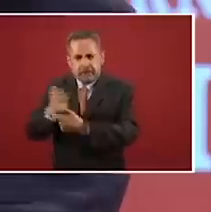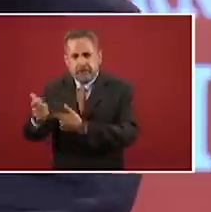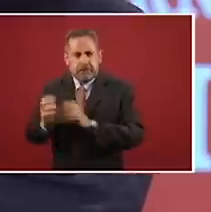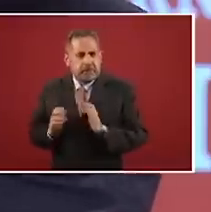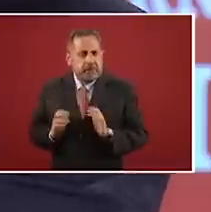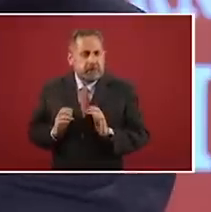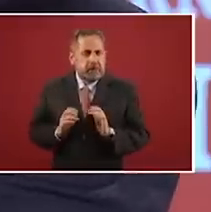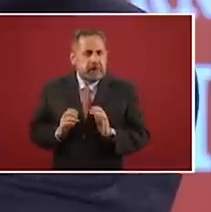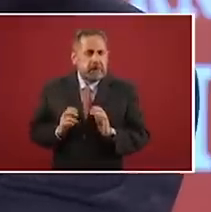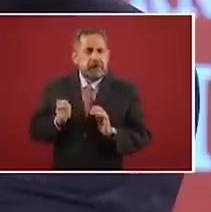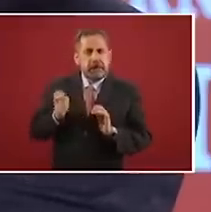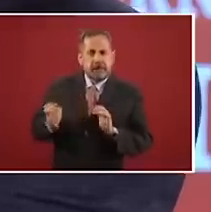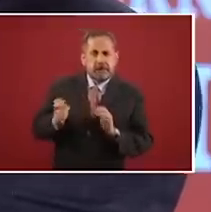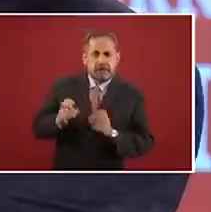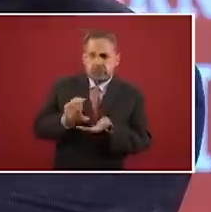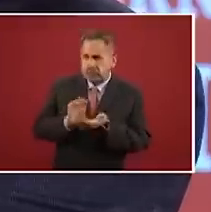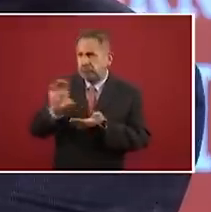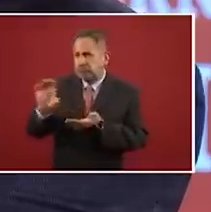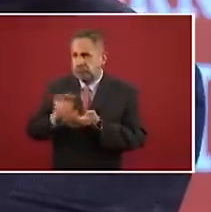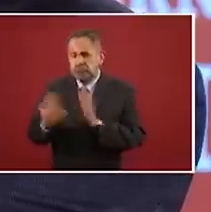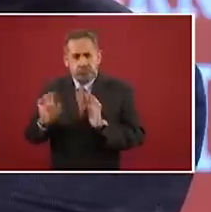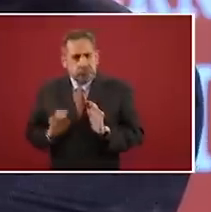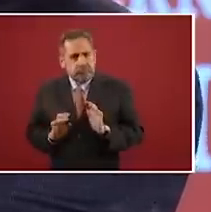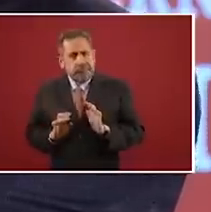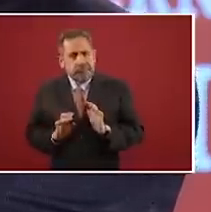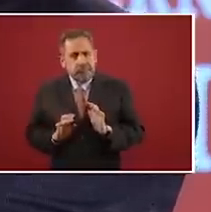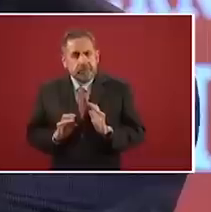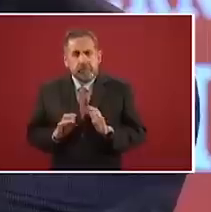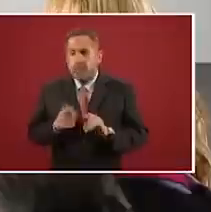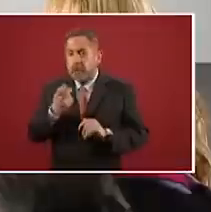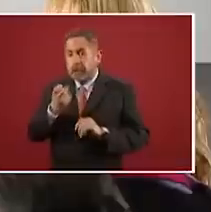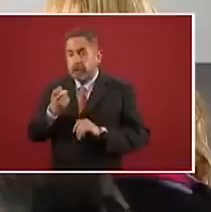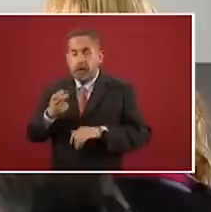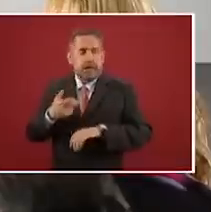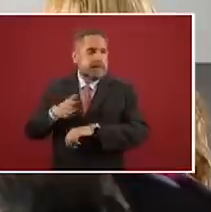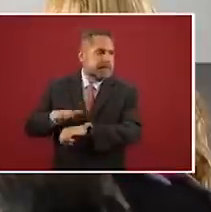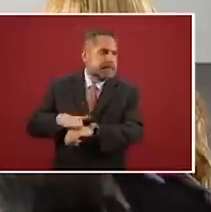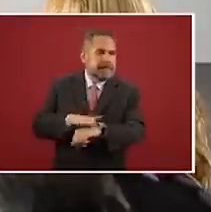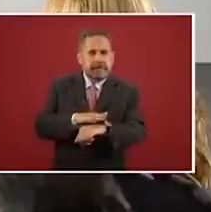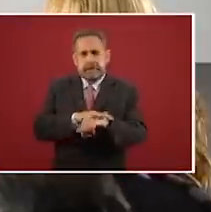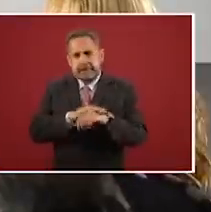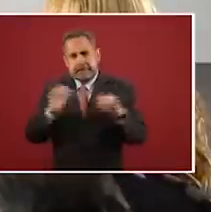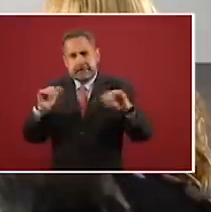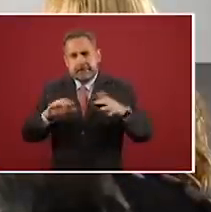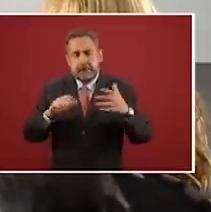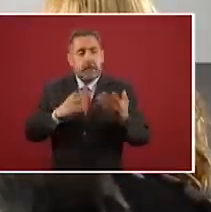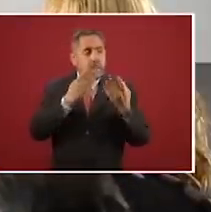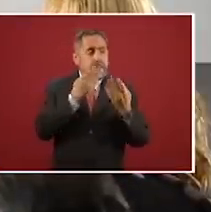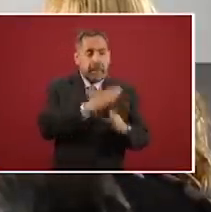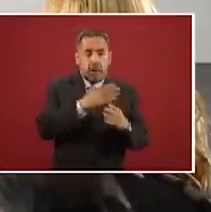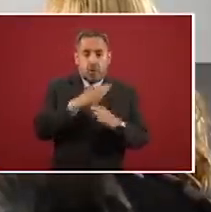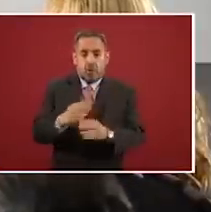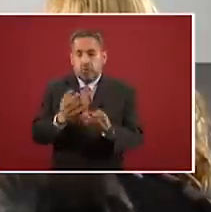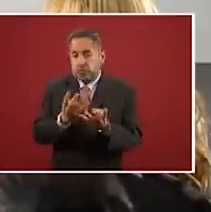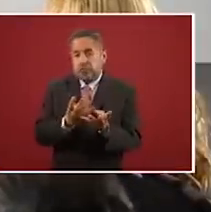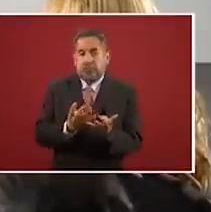deuda, entonces se convocó a bancos